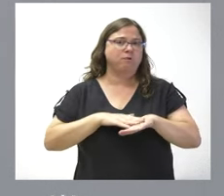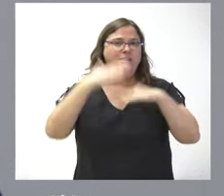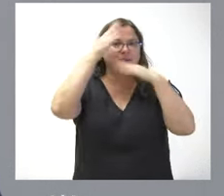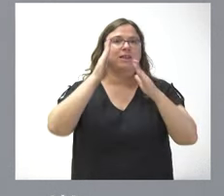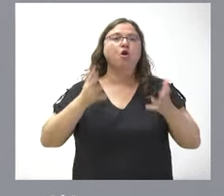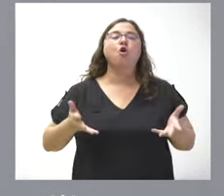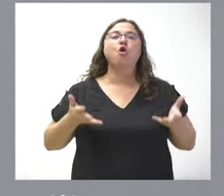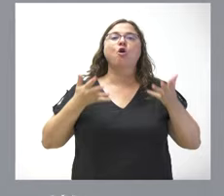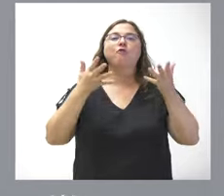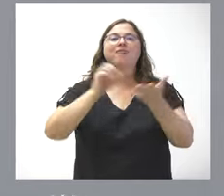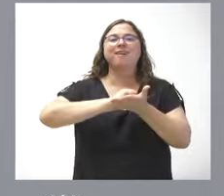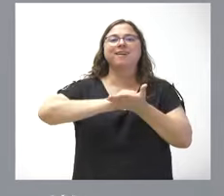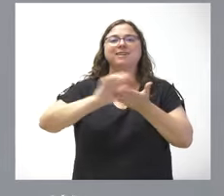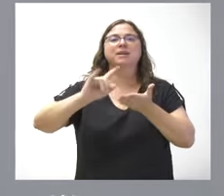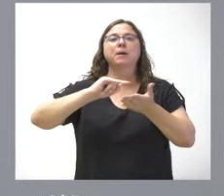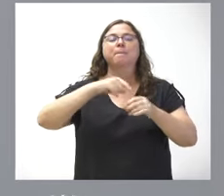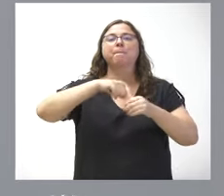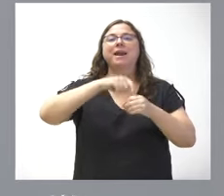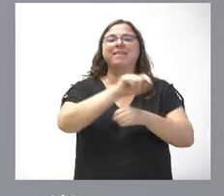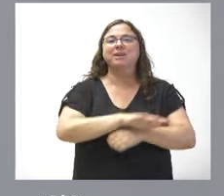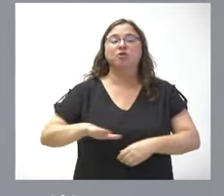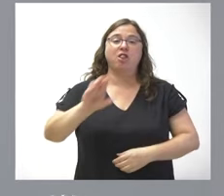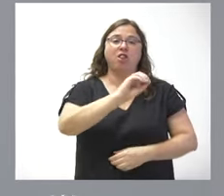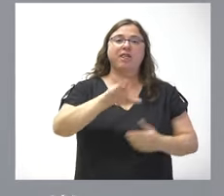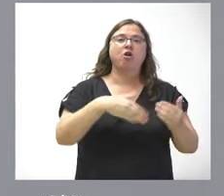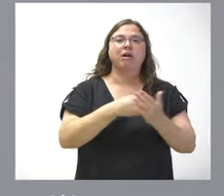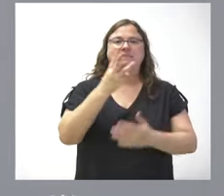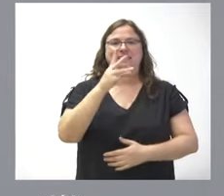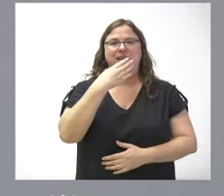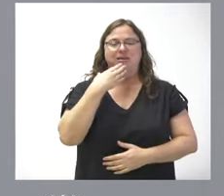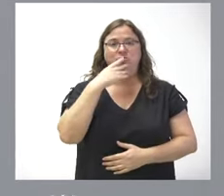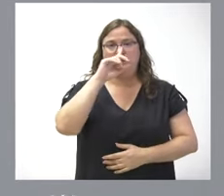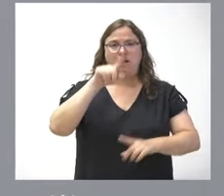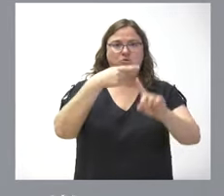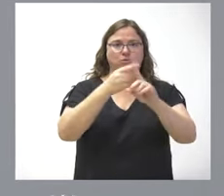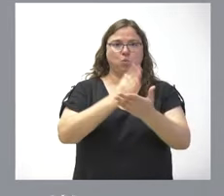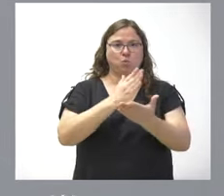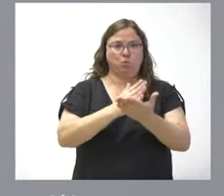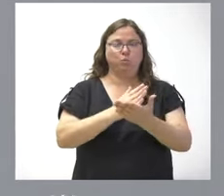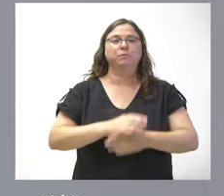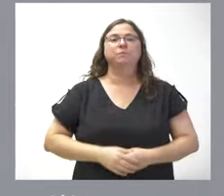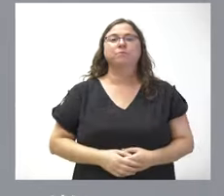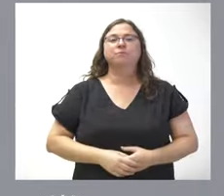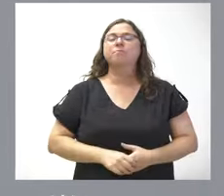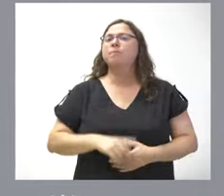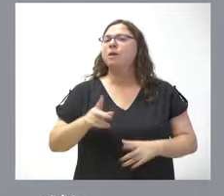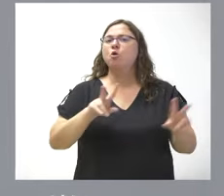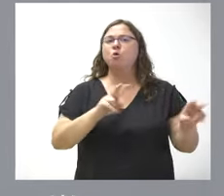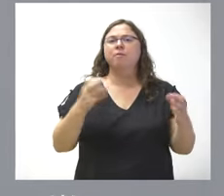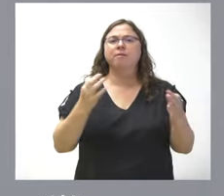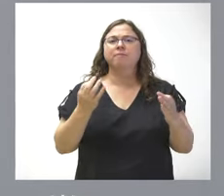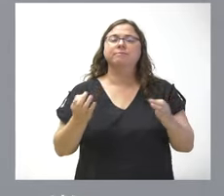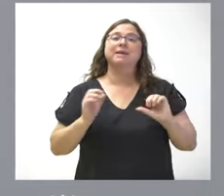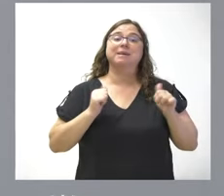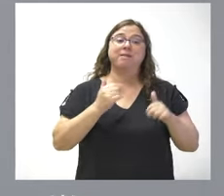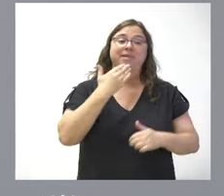oferta gratuita de plazas escolares de c a 3 años en el próximo curso la novedad es la incorporación de los alumnos